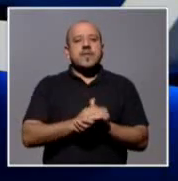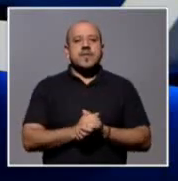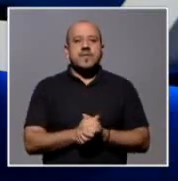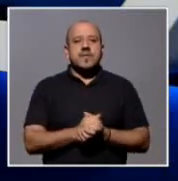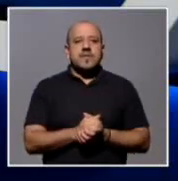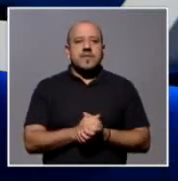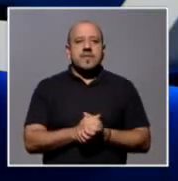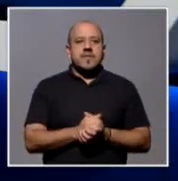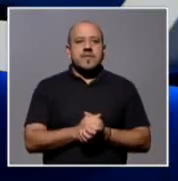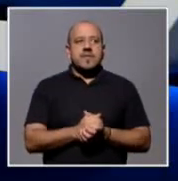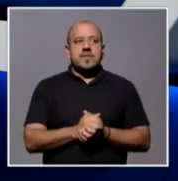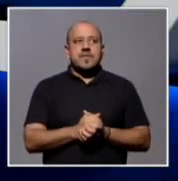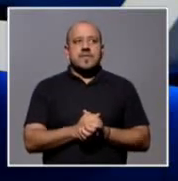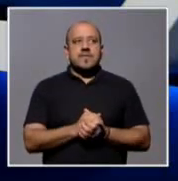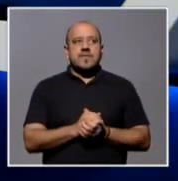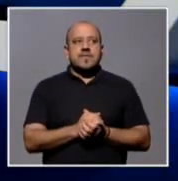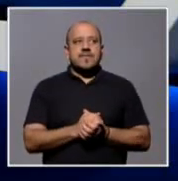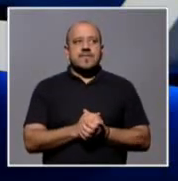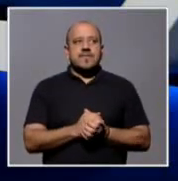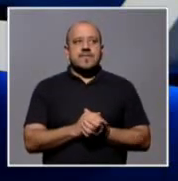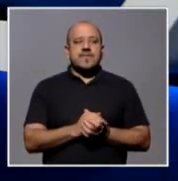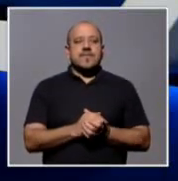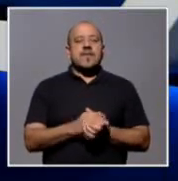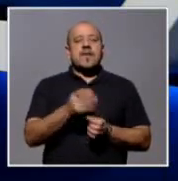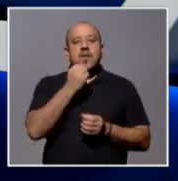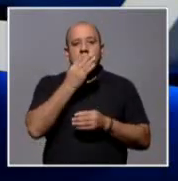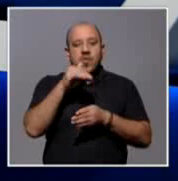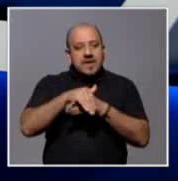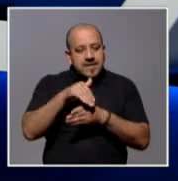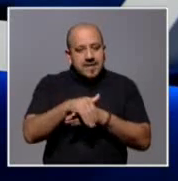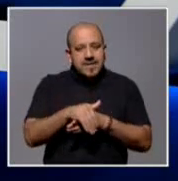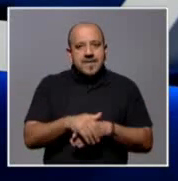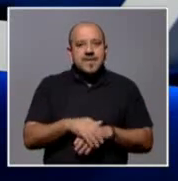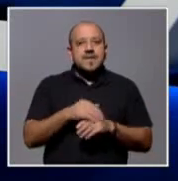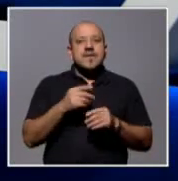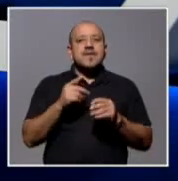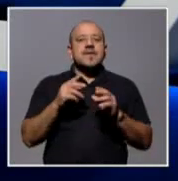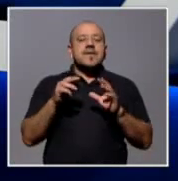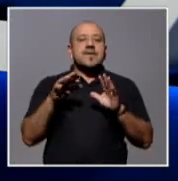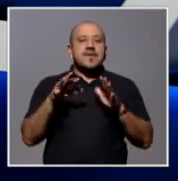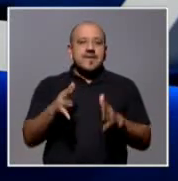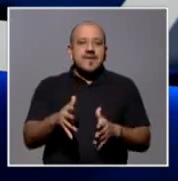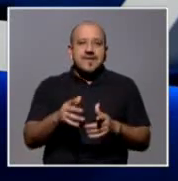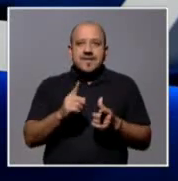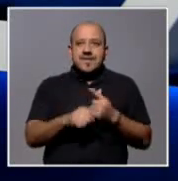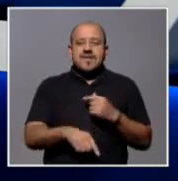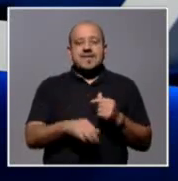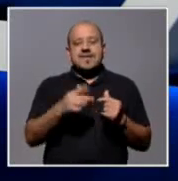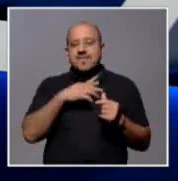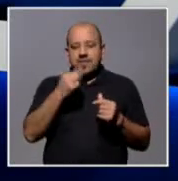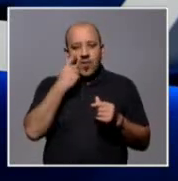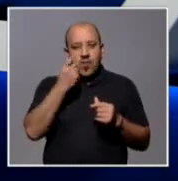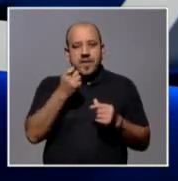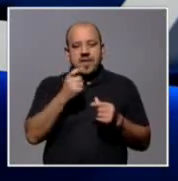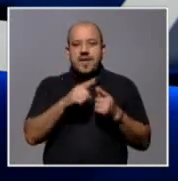Tempo. Vos sabés que, buenas tardes, cuando le metes ese toque autobiográfico, te lo vuelo desde acá a